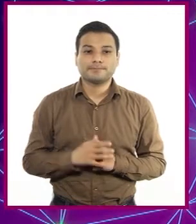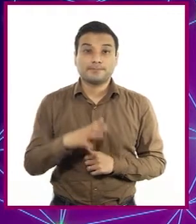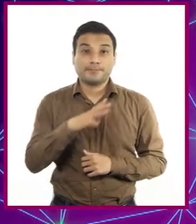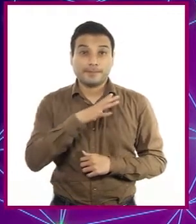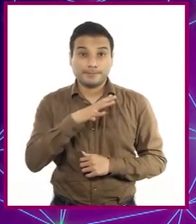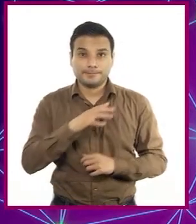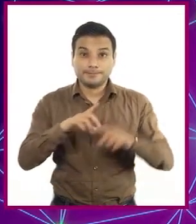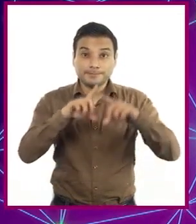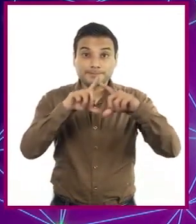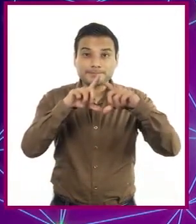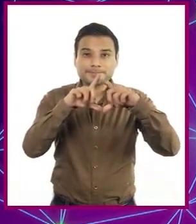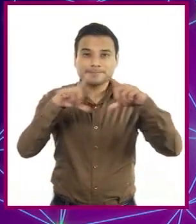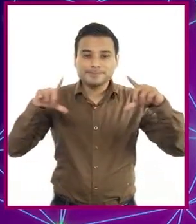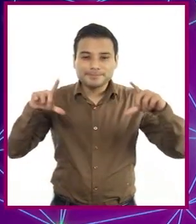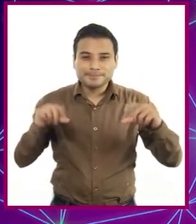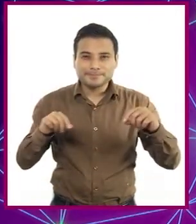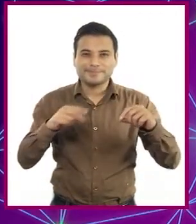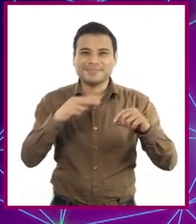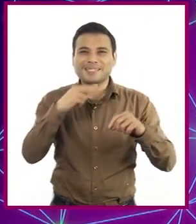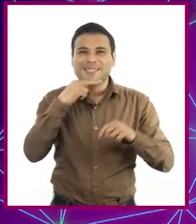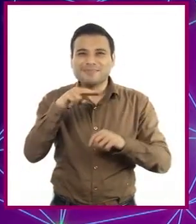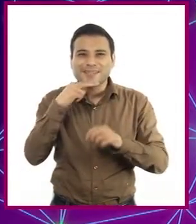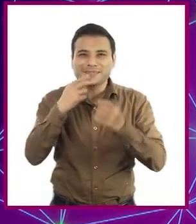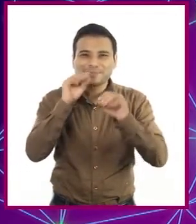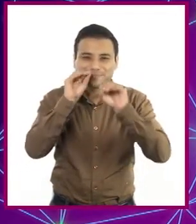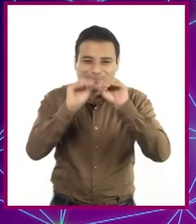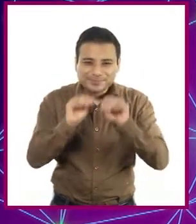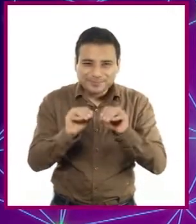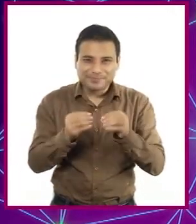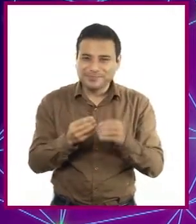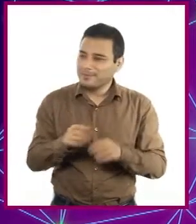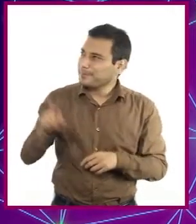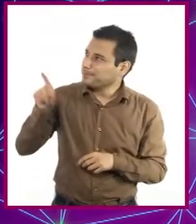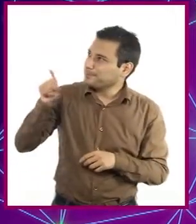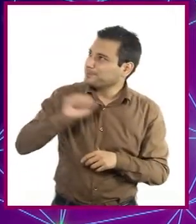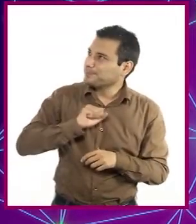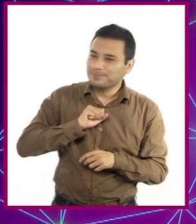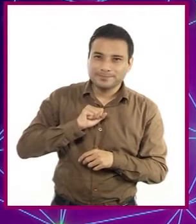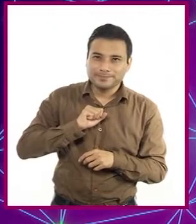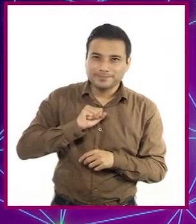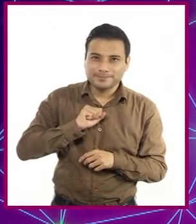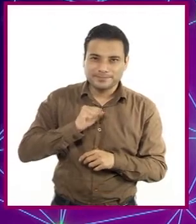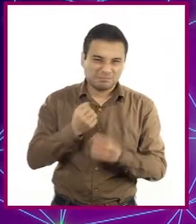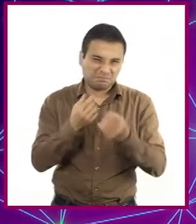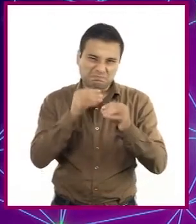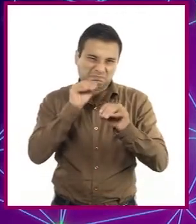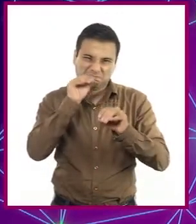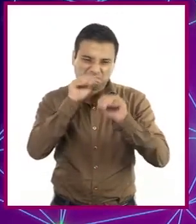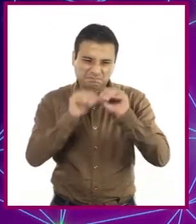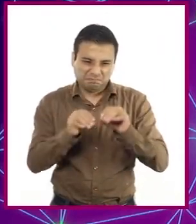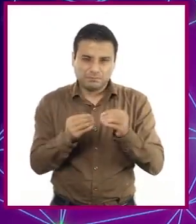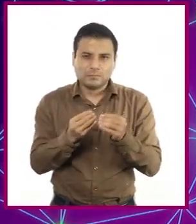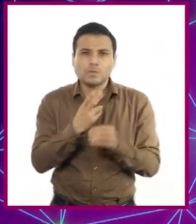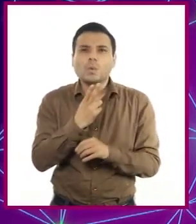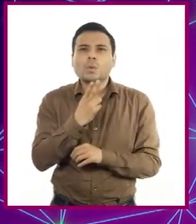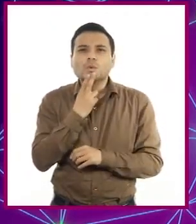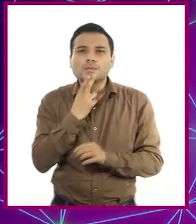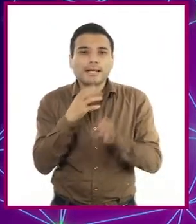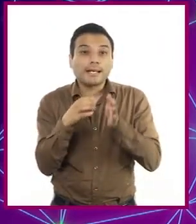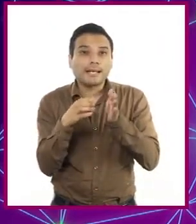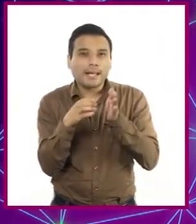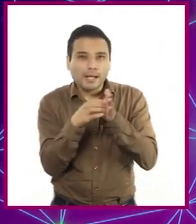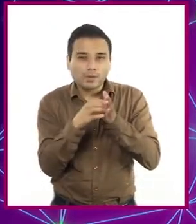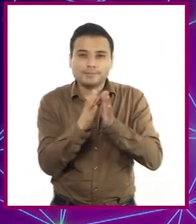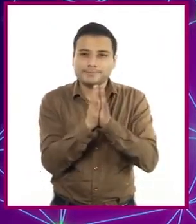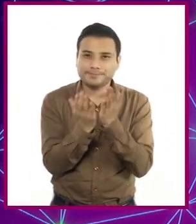tarjetas navideñas en las que imprimieron textos de felicitación divertidos. Estaban construidas con cartoncillo reciclado y